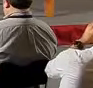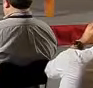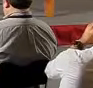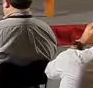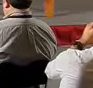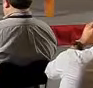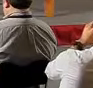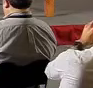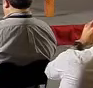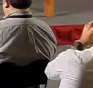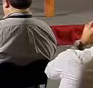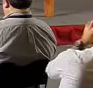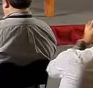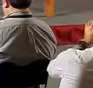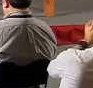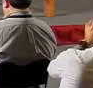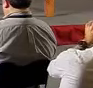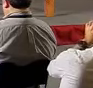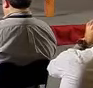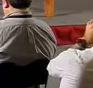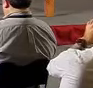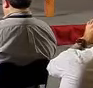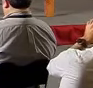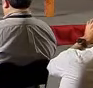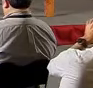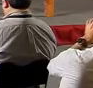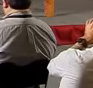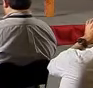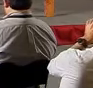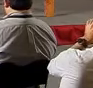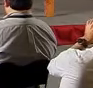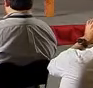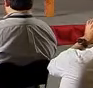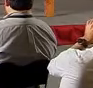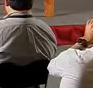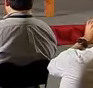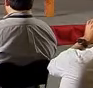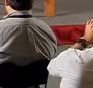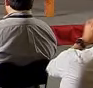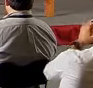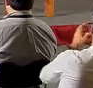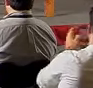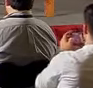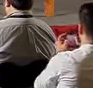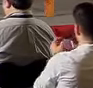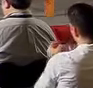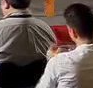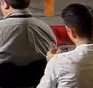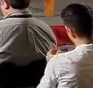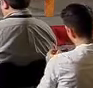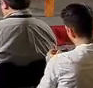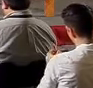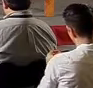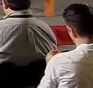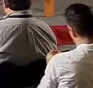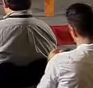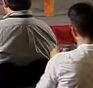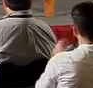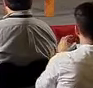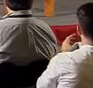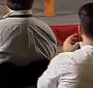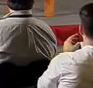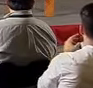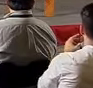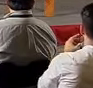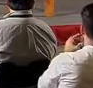COVID-19. Y hoy ejercemos una distancia tan sana que hoy voy a estar solito. Entonces, nos